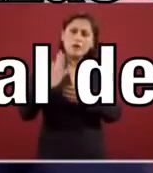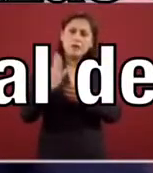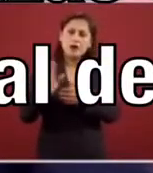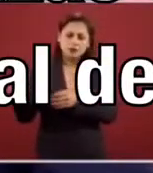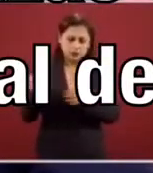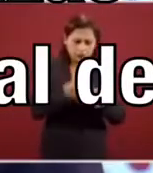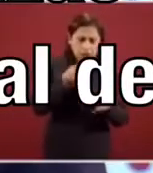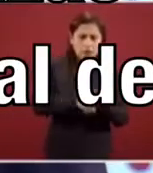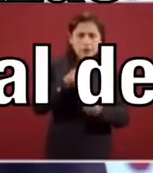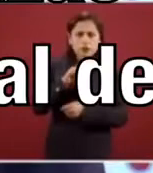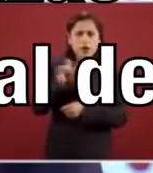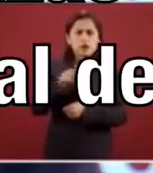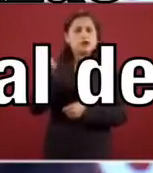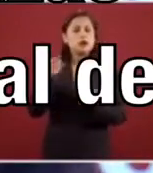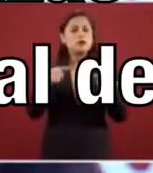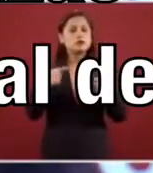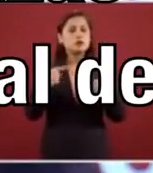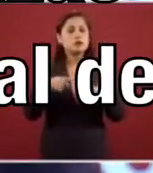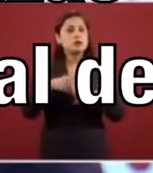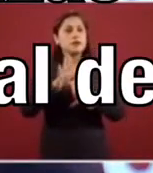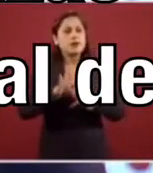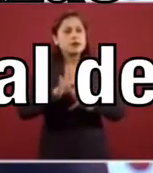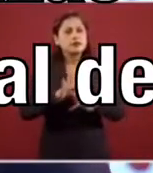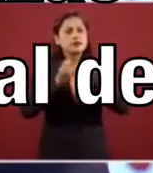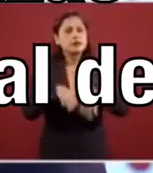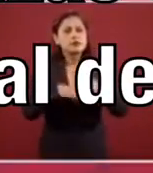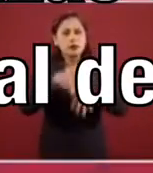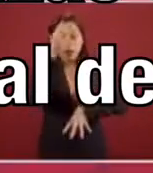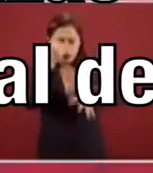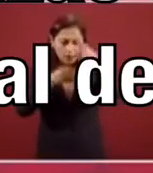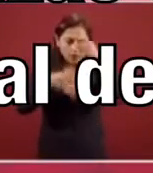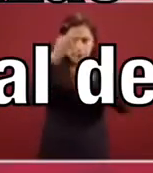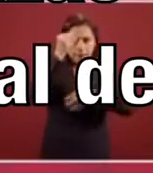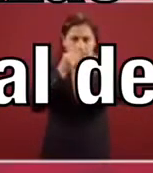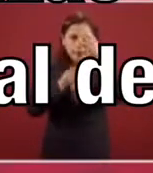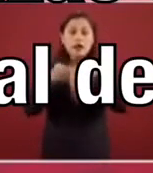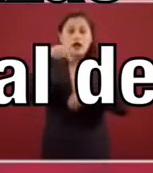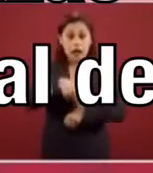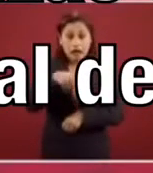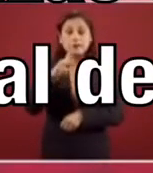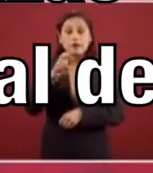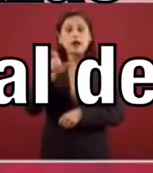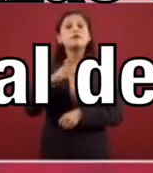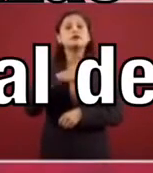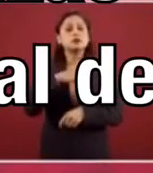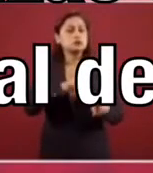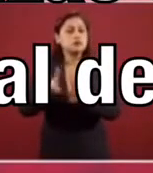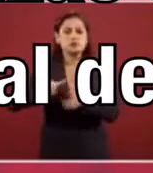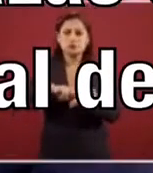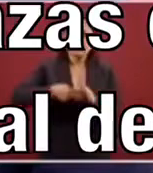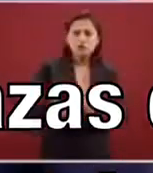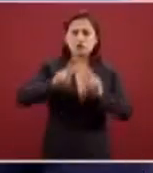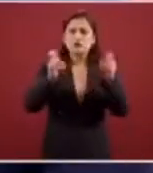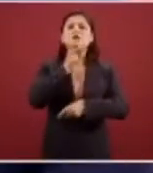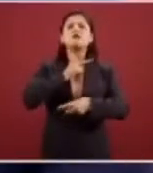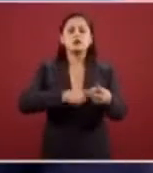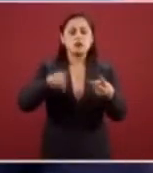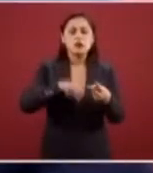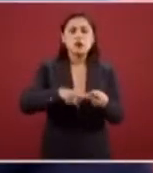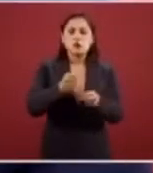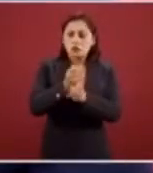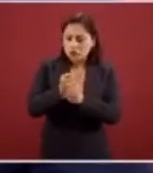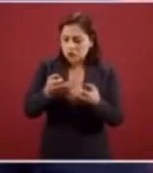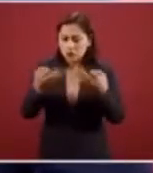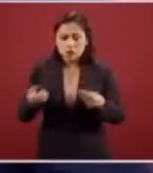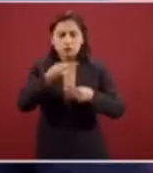en Pemex. No pudieron acabar con eso. Y están ingenieros, petroleros, geólogos, que sus padres trabajaron en